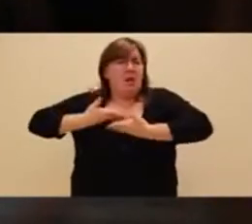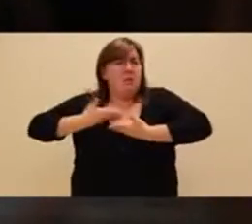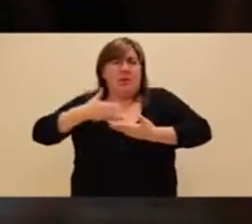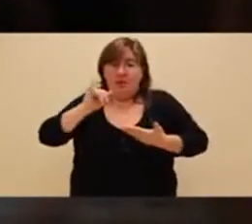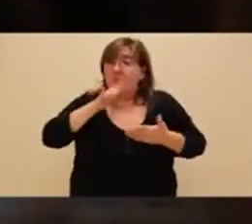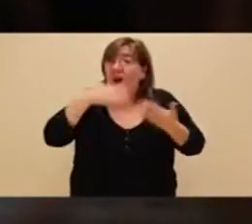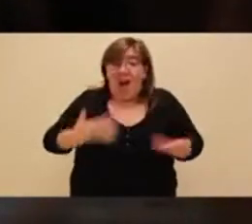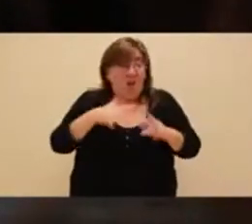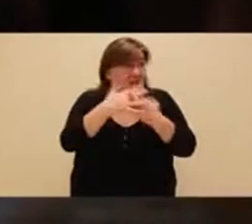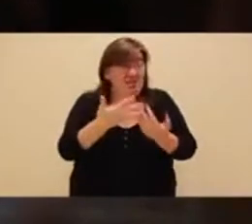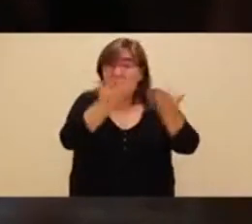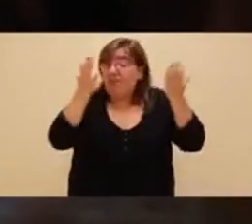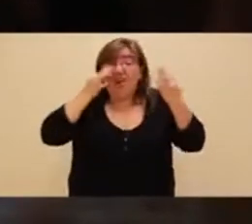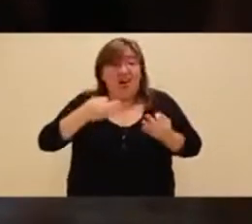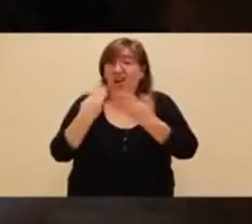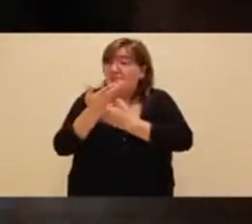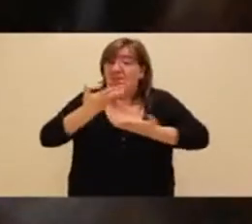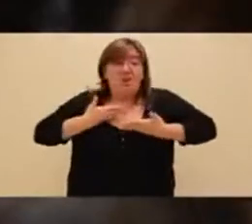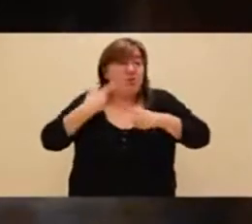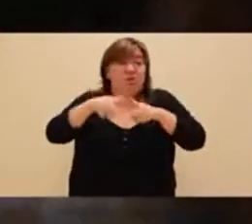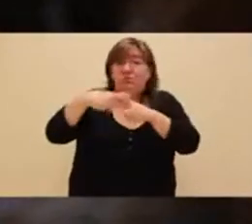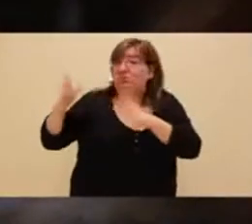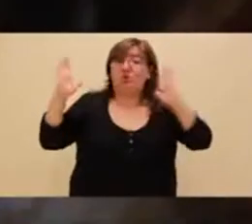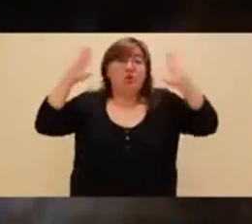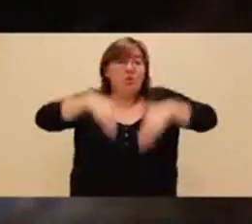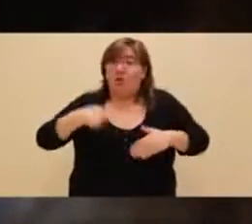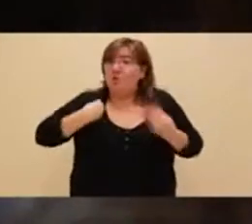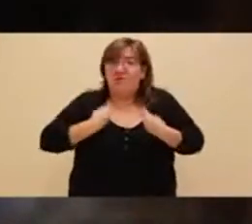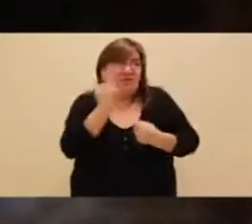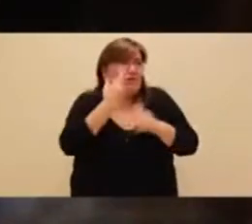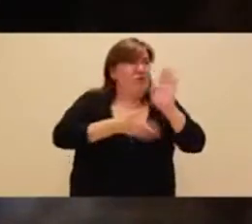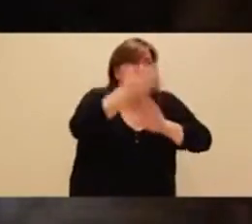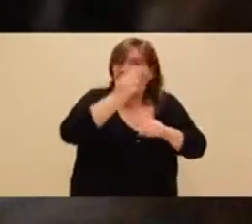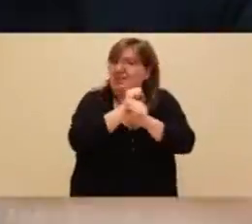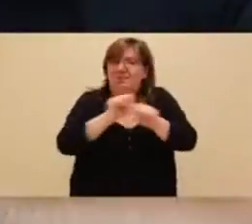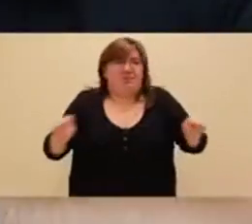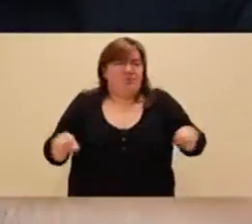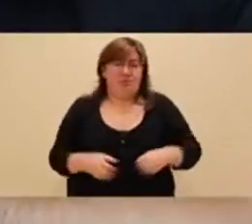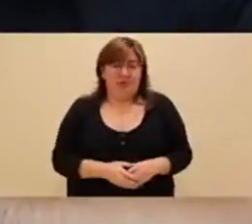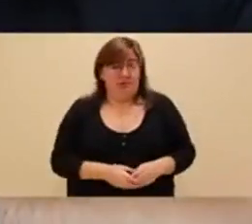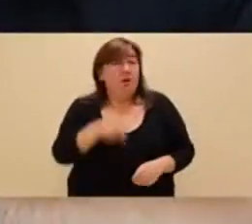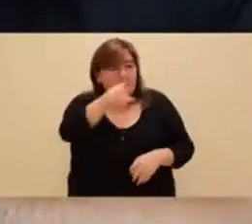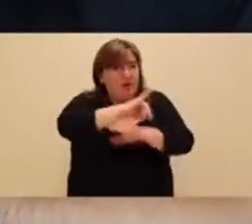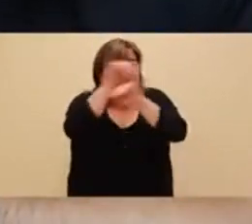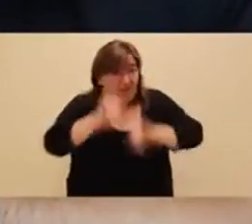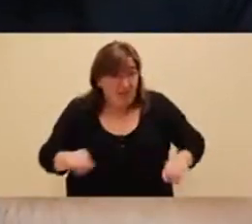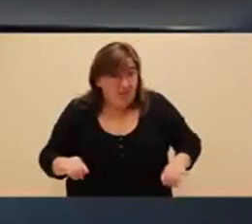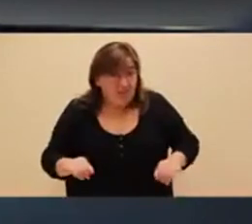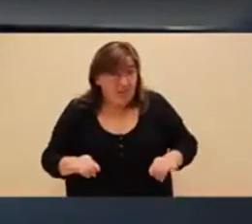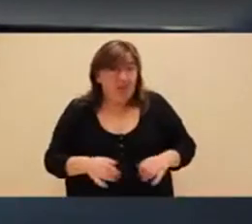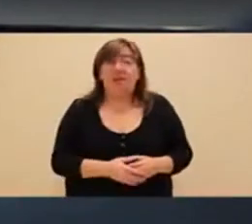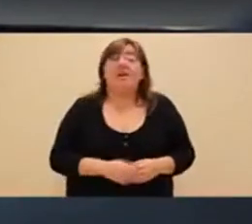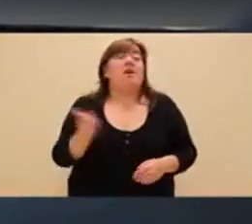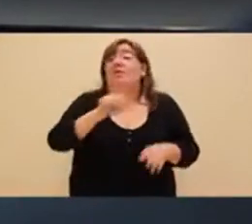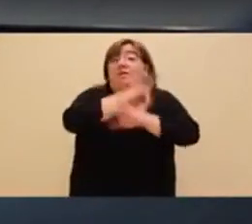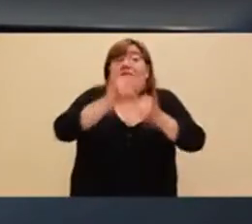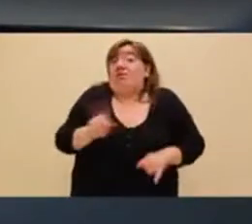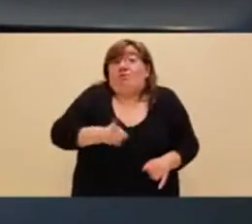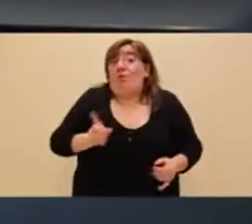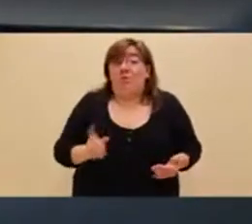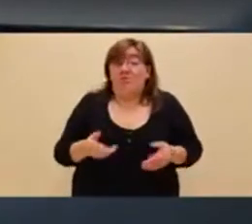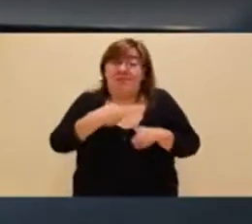no como hoy en día, que no hay toda la ayuda que necesite. Viviendo en una casa por mi cuenta. ¿Entonces eres feliz? Pues